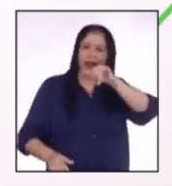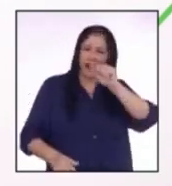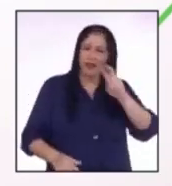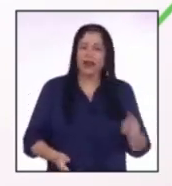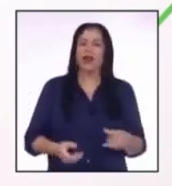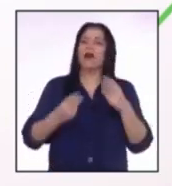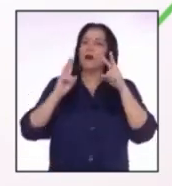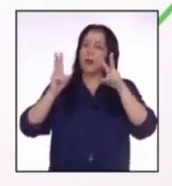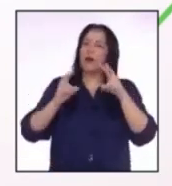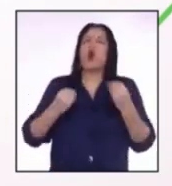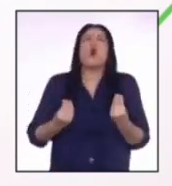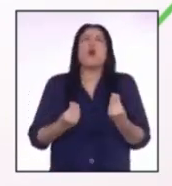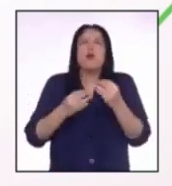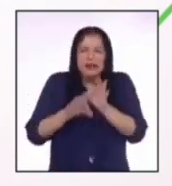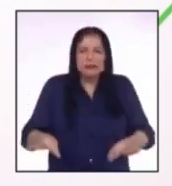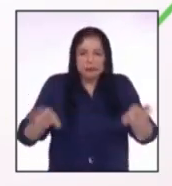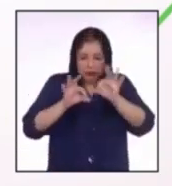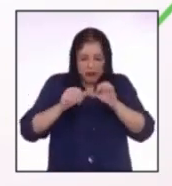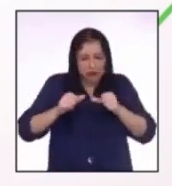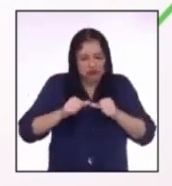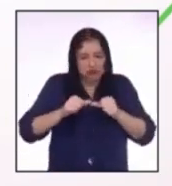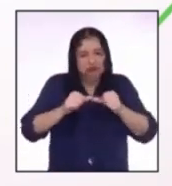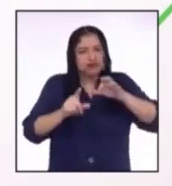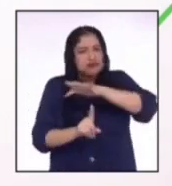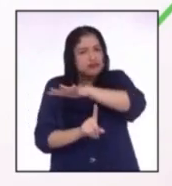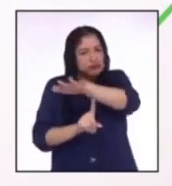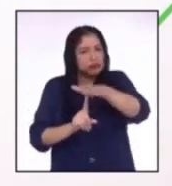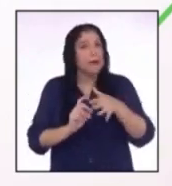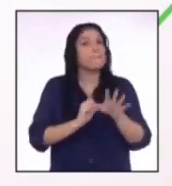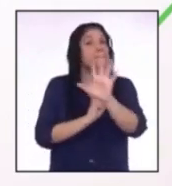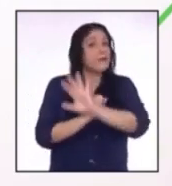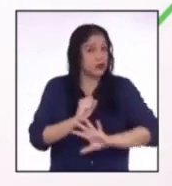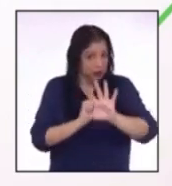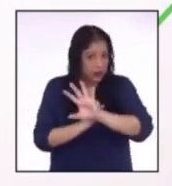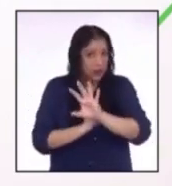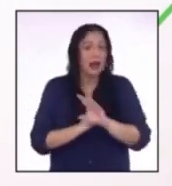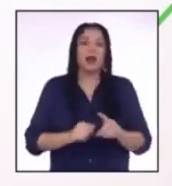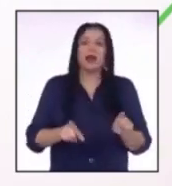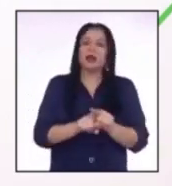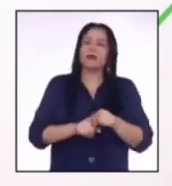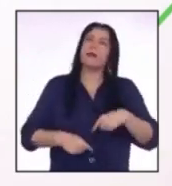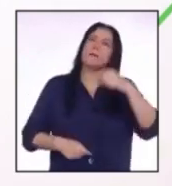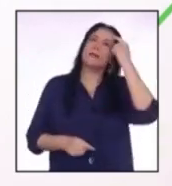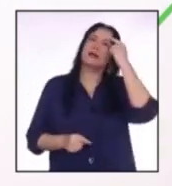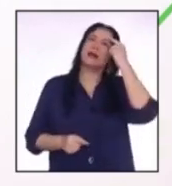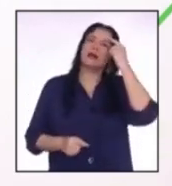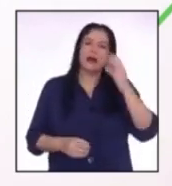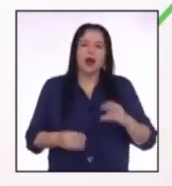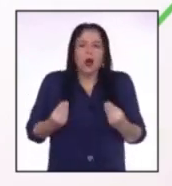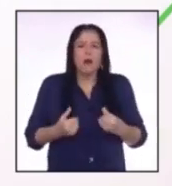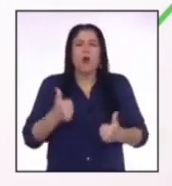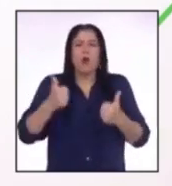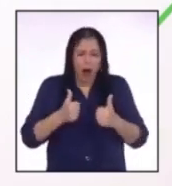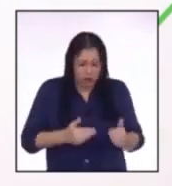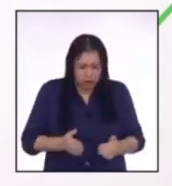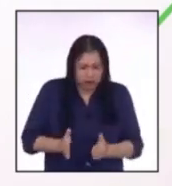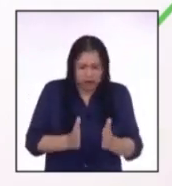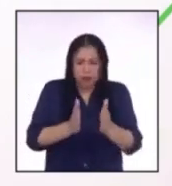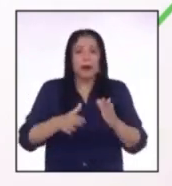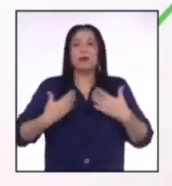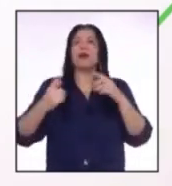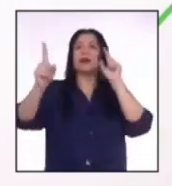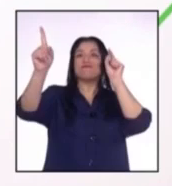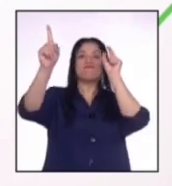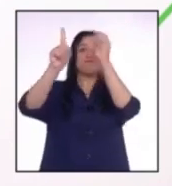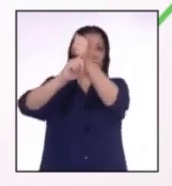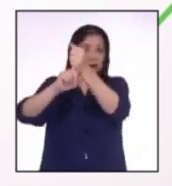a la importancia de conservar el ambiente pero también podemos ponernos a pensar en el camino para lograr una meta